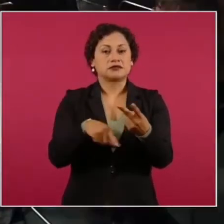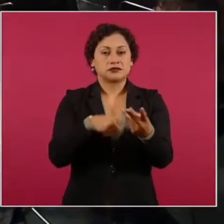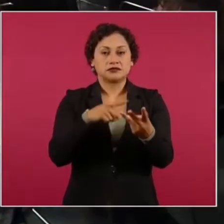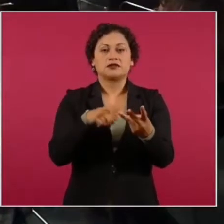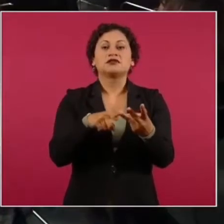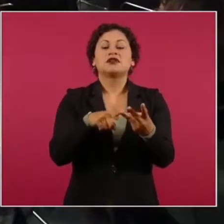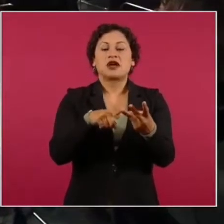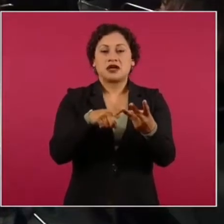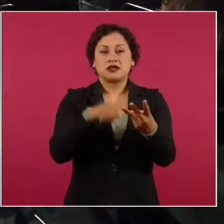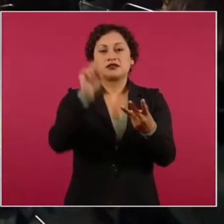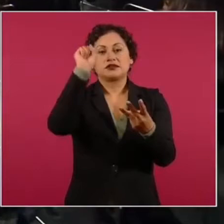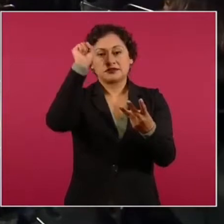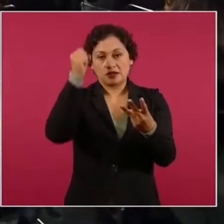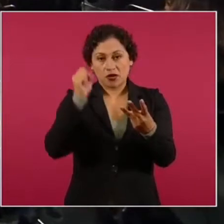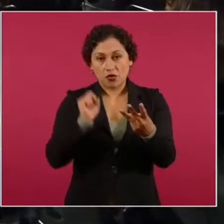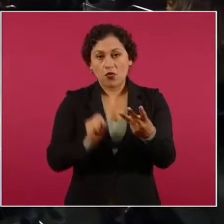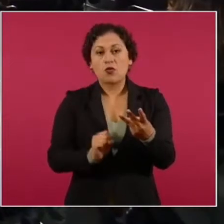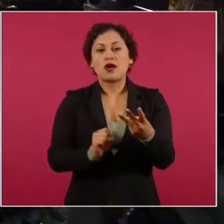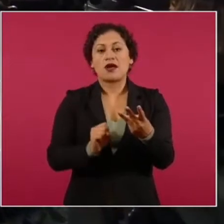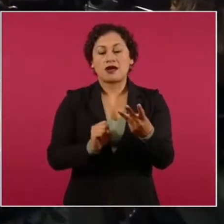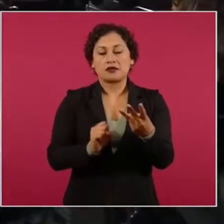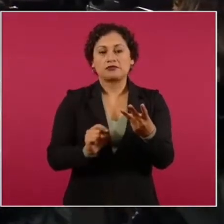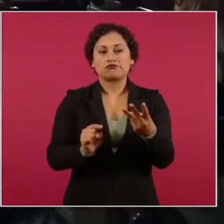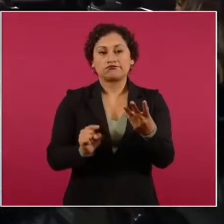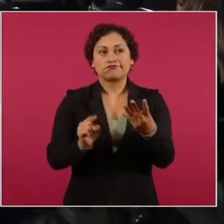en Sinaloa,